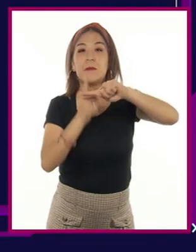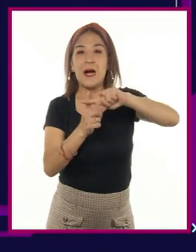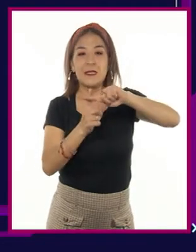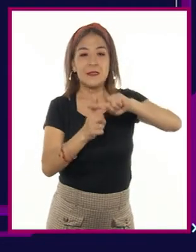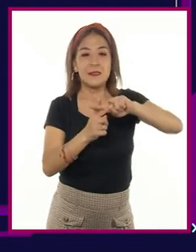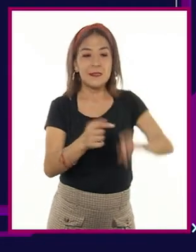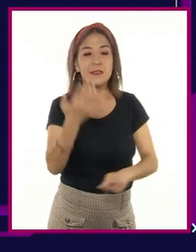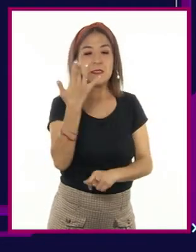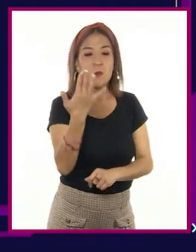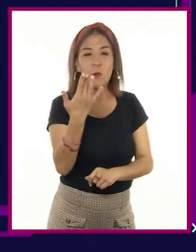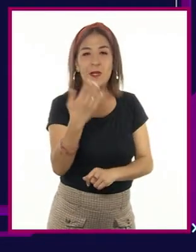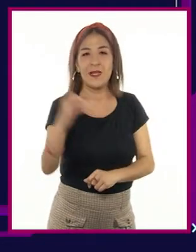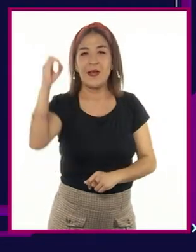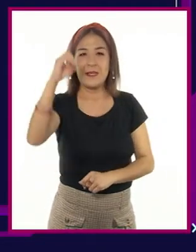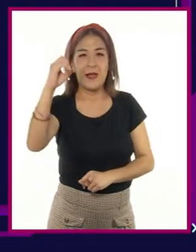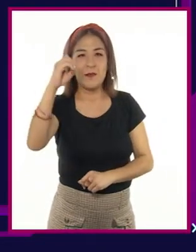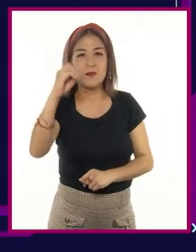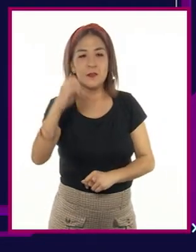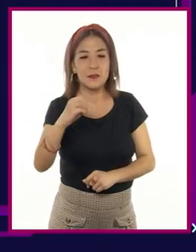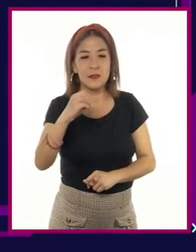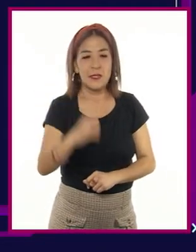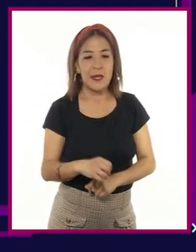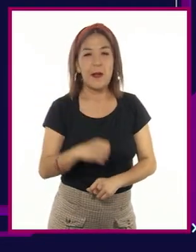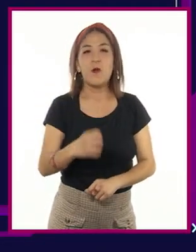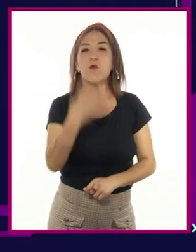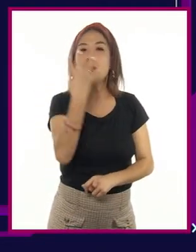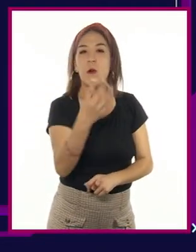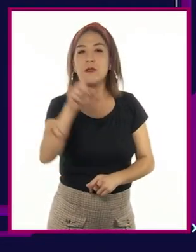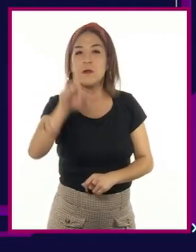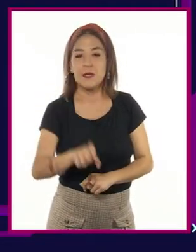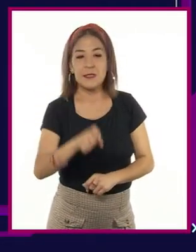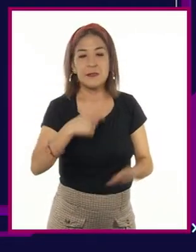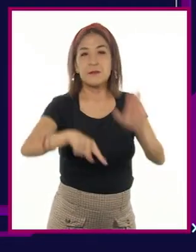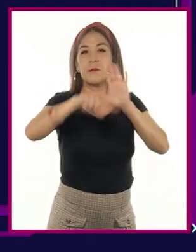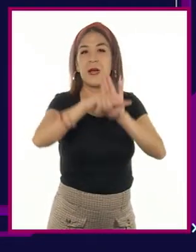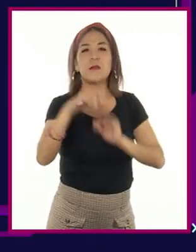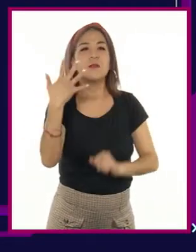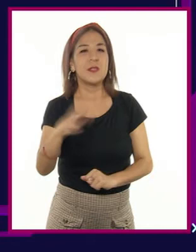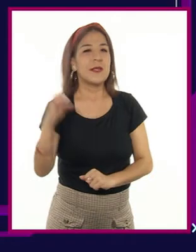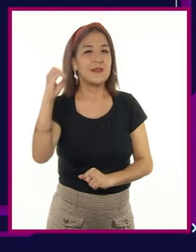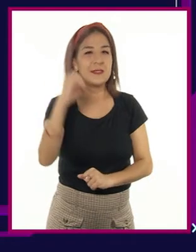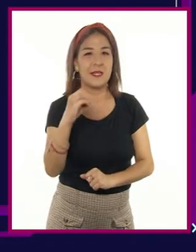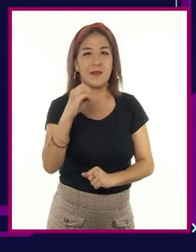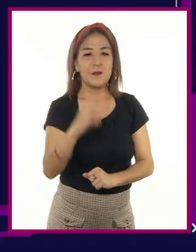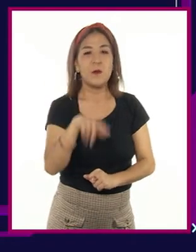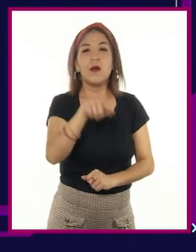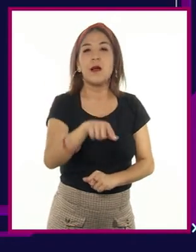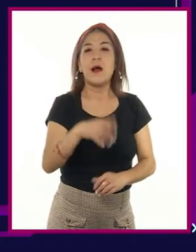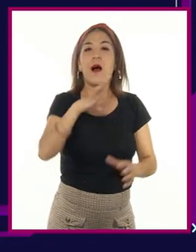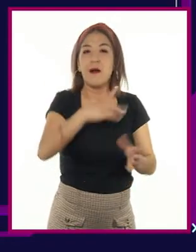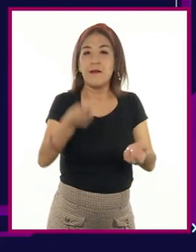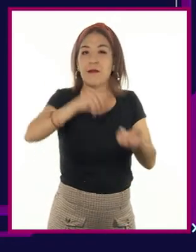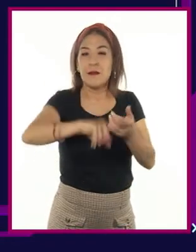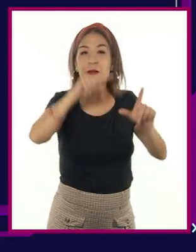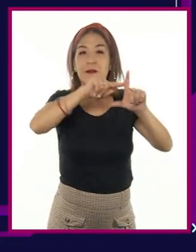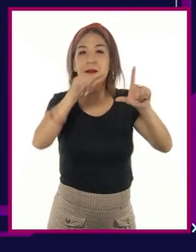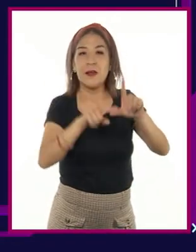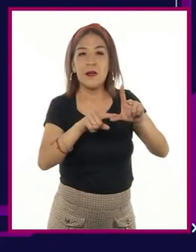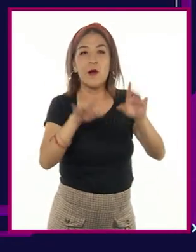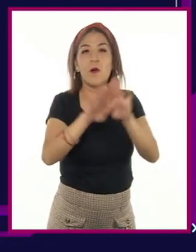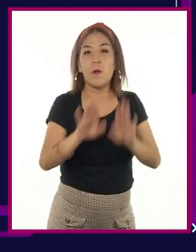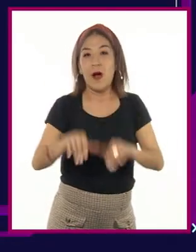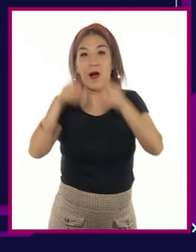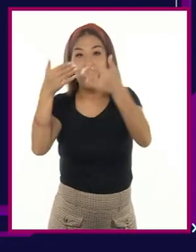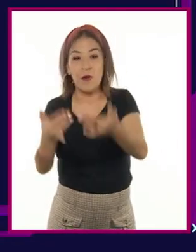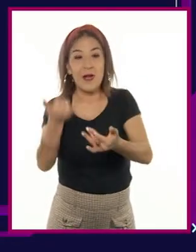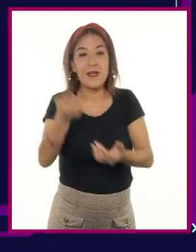50 grados y 4 x menos 10 grados son ángulos alternos externos